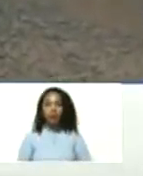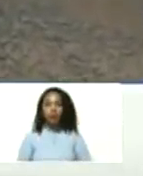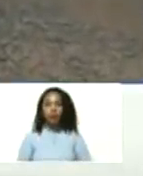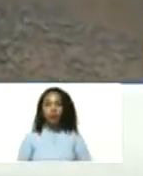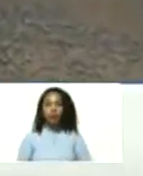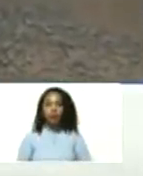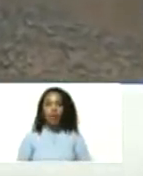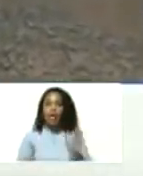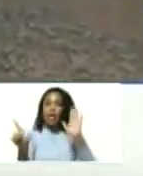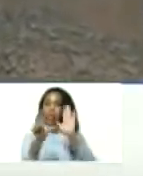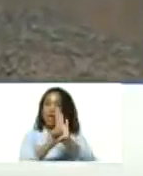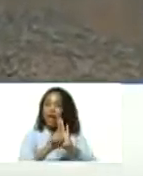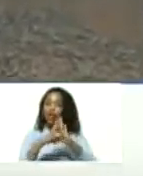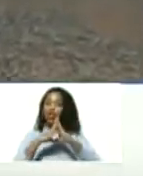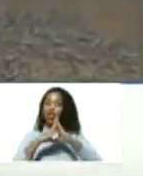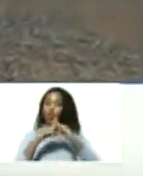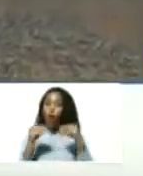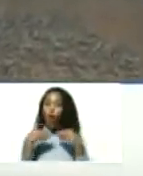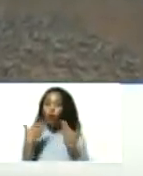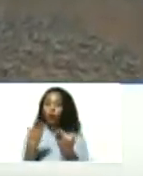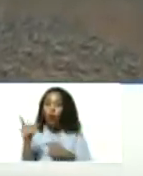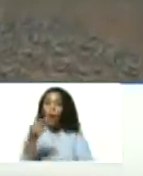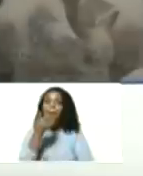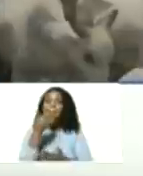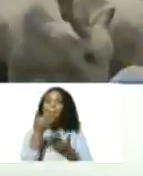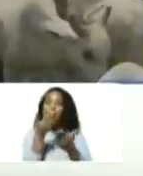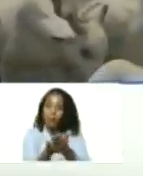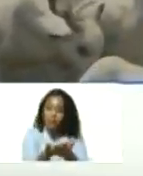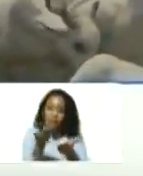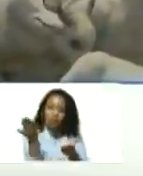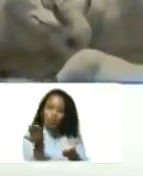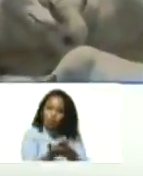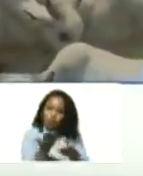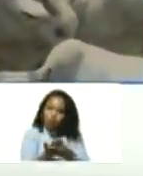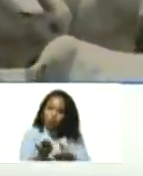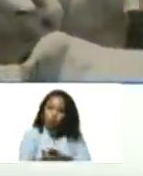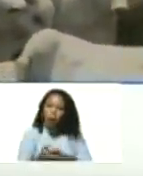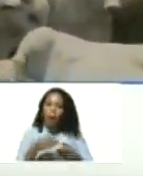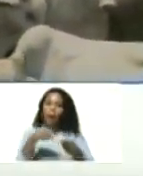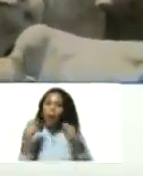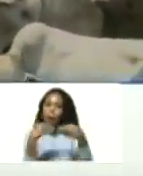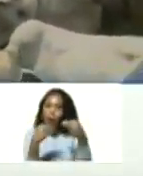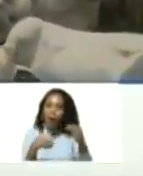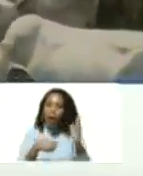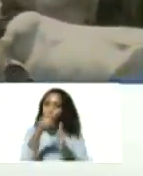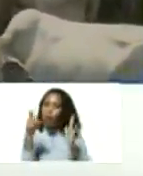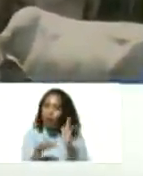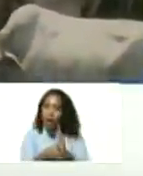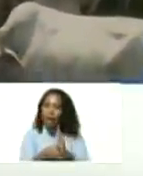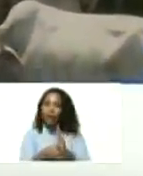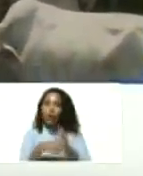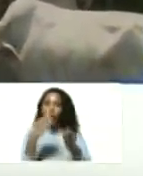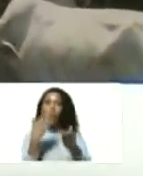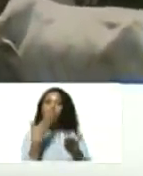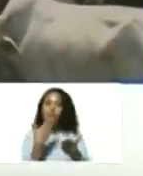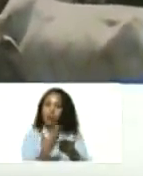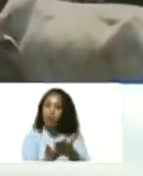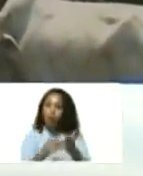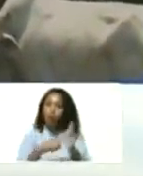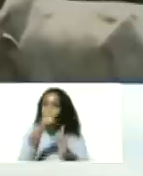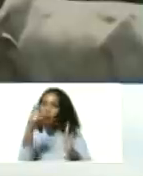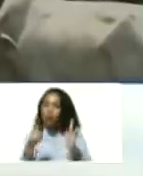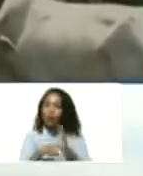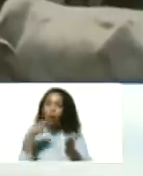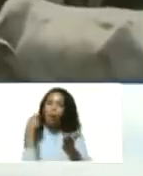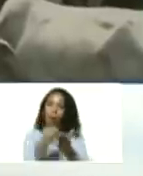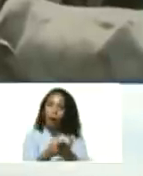legalmente con todo su permiso fitosanitario con todos sus permisos arancelarios con el pago